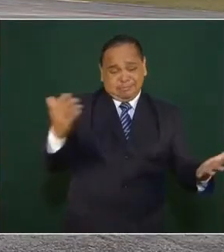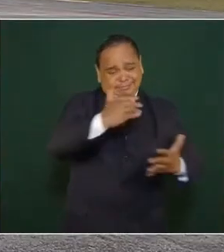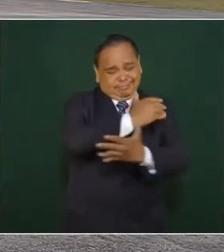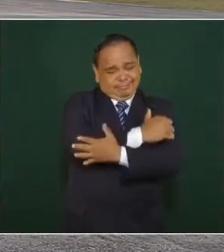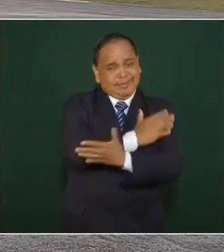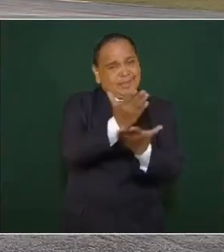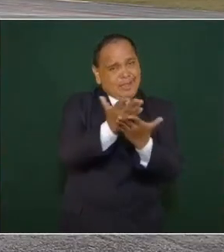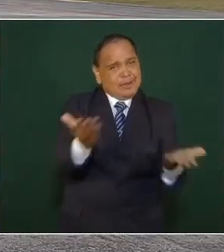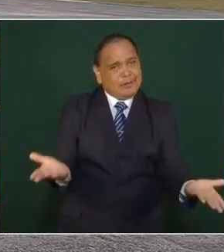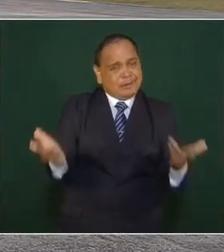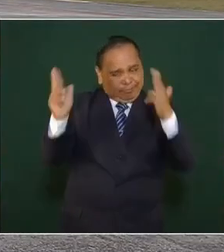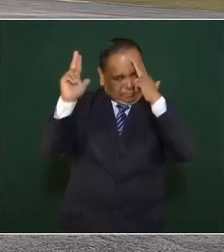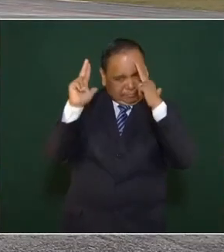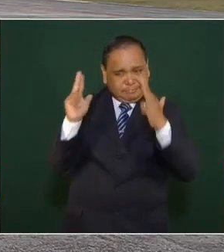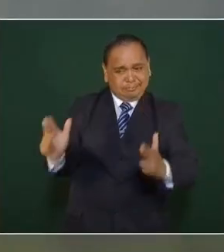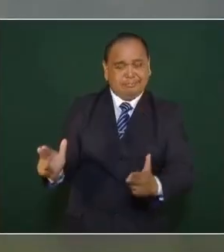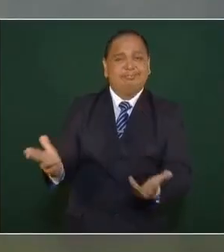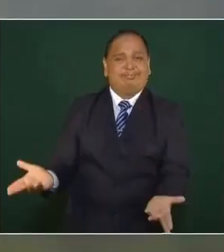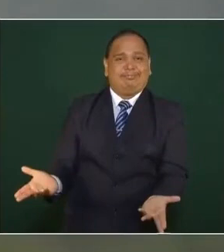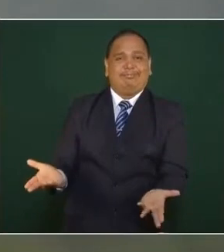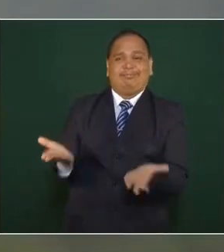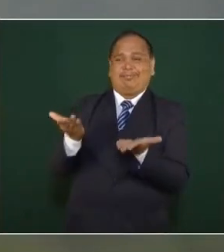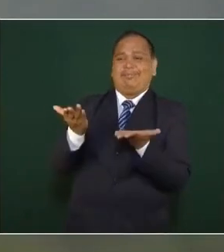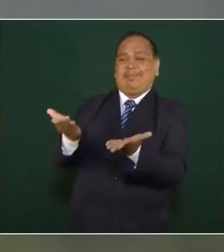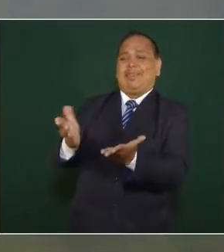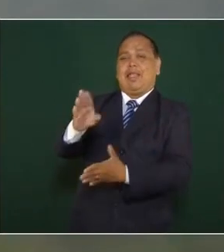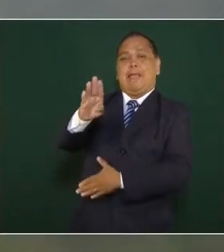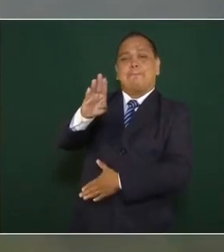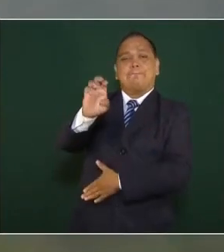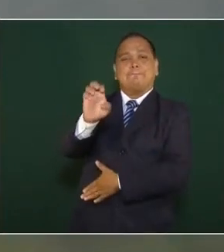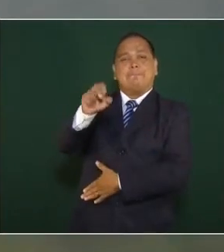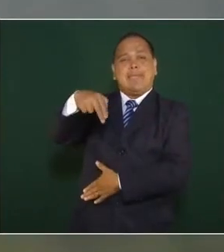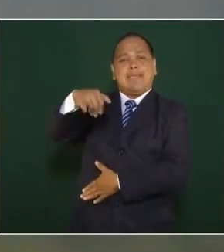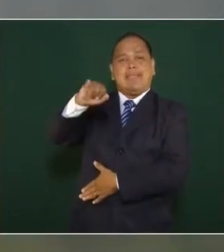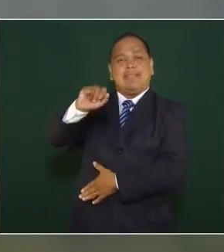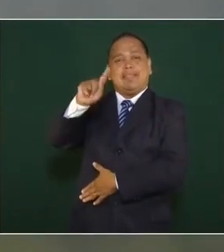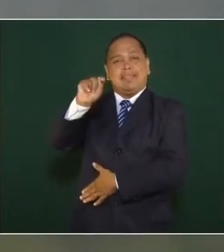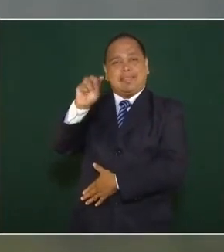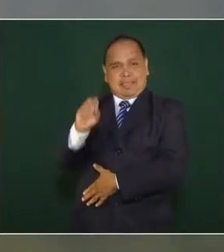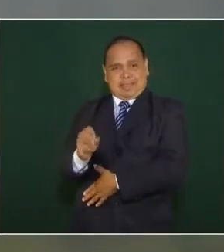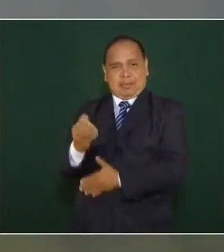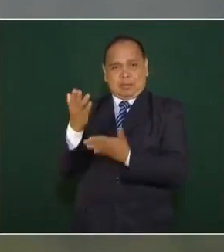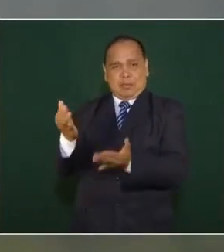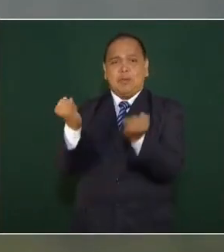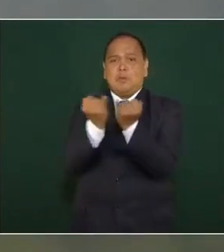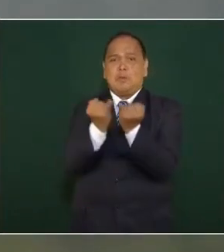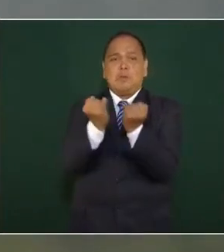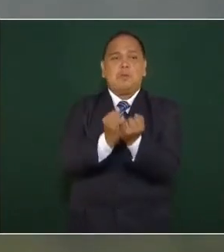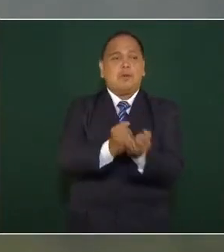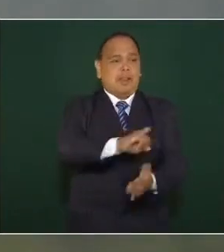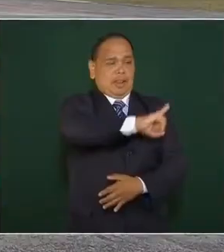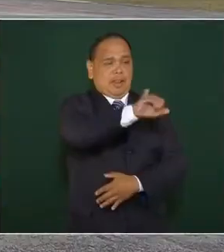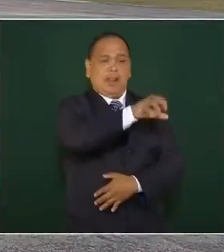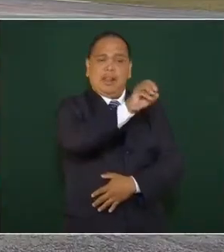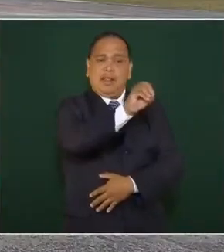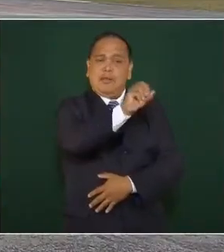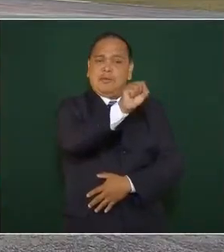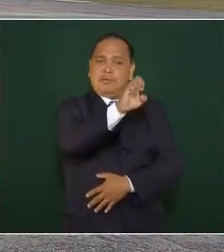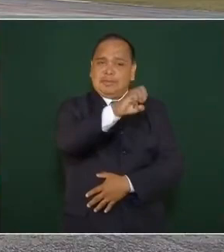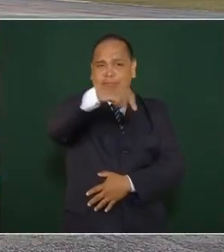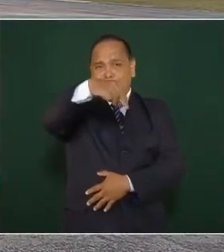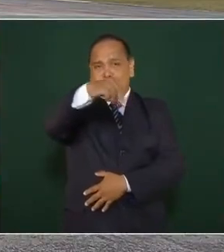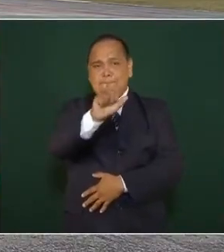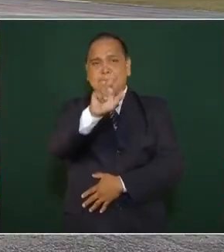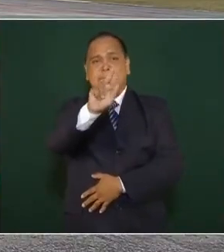Honra siempre llegar a la patria de Benito Juárez, de quien escribió Martí valoraciones tan sentidas y